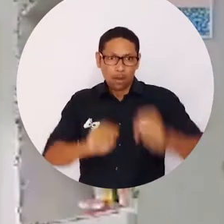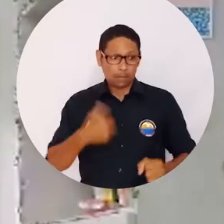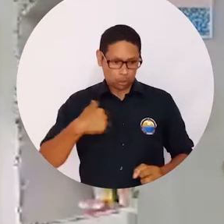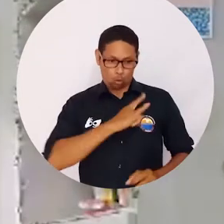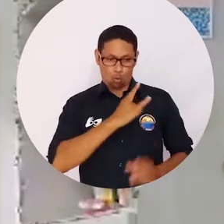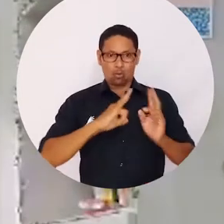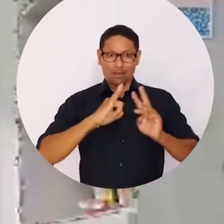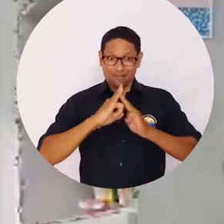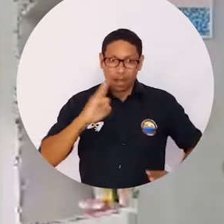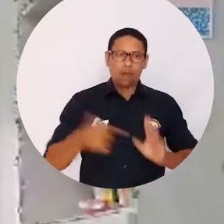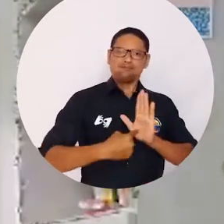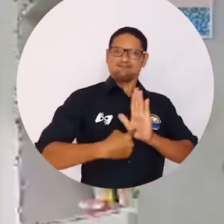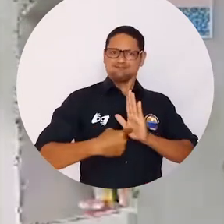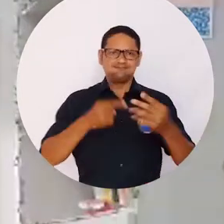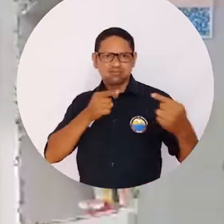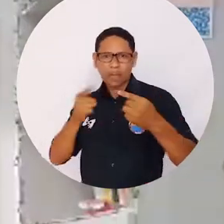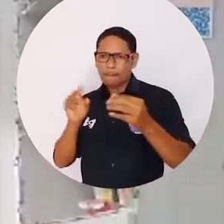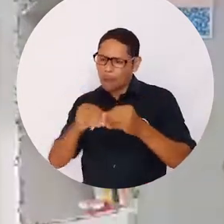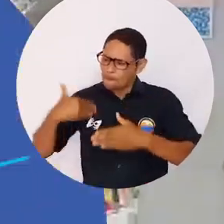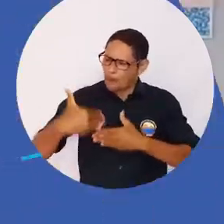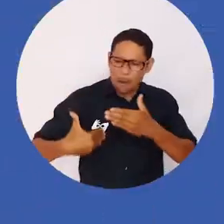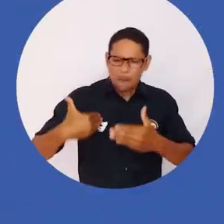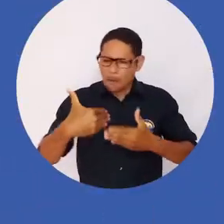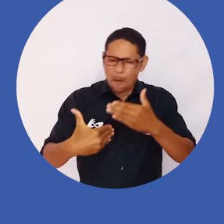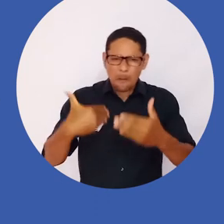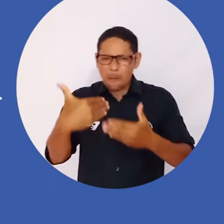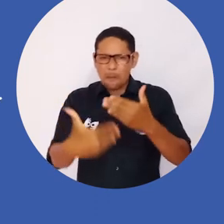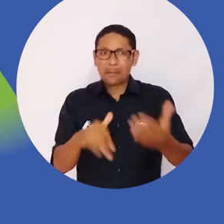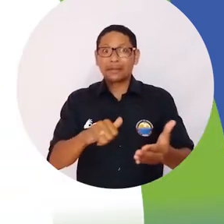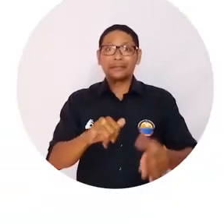representando a la universidad y seguir avanzando y progresando como